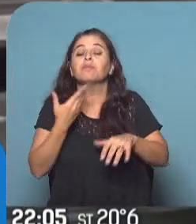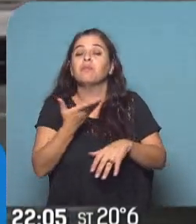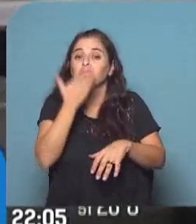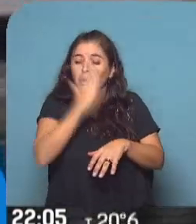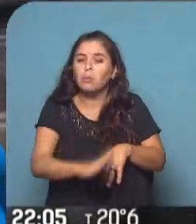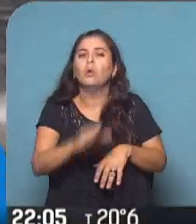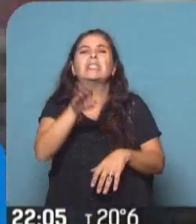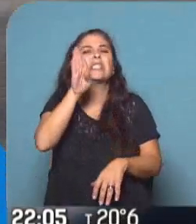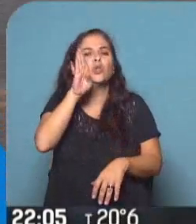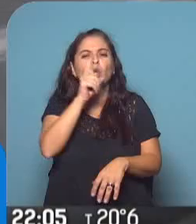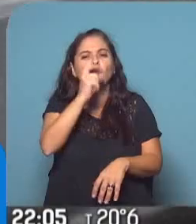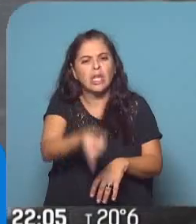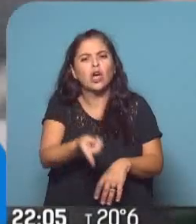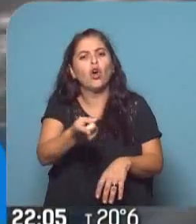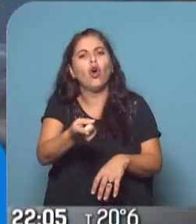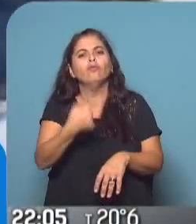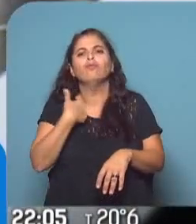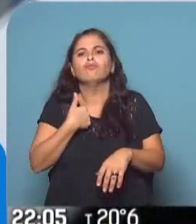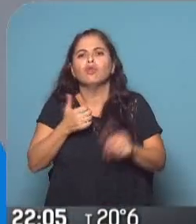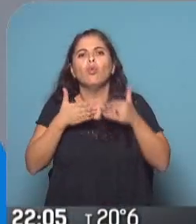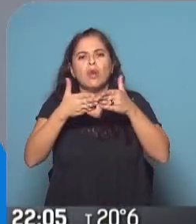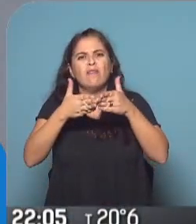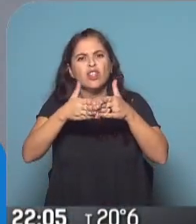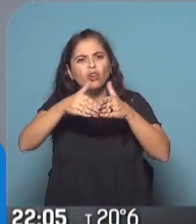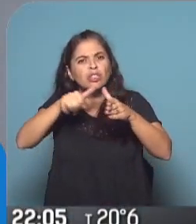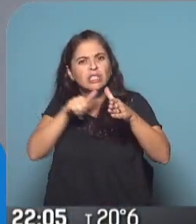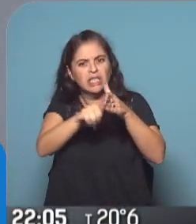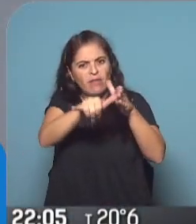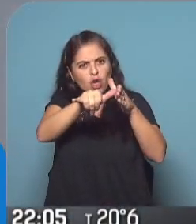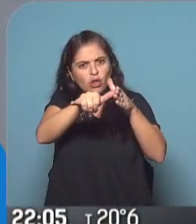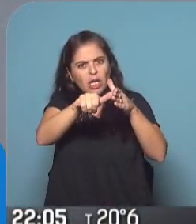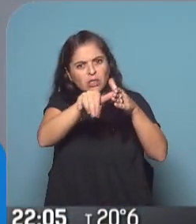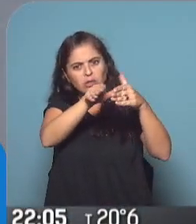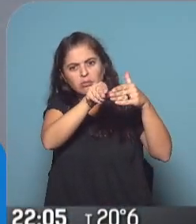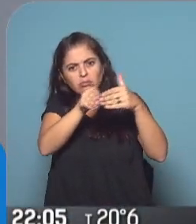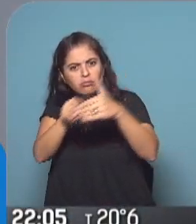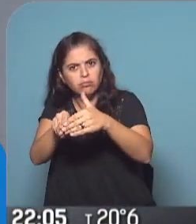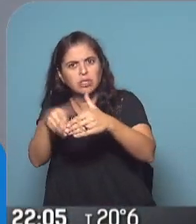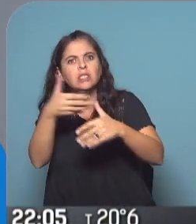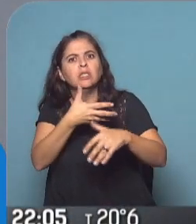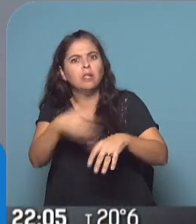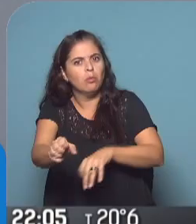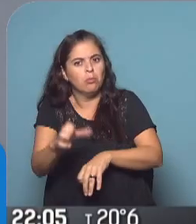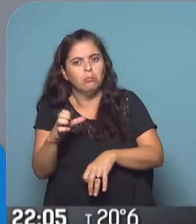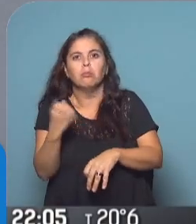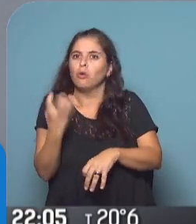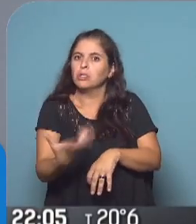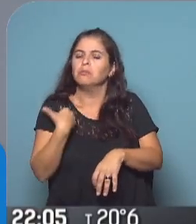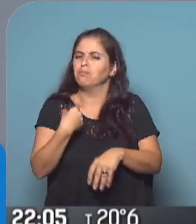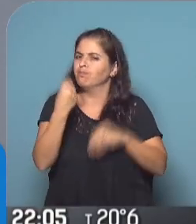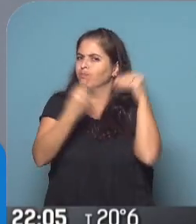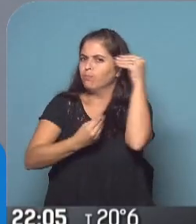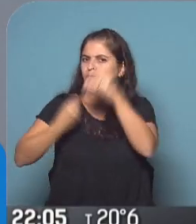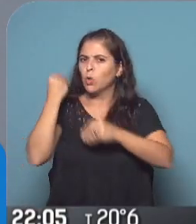un portaaviones con su correspondiente grupo naval de ataque y una fuerza de bombarderos F-52 en respuesta a una serie de